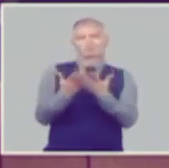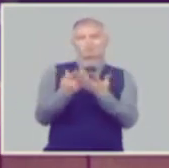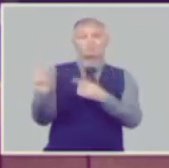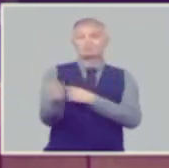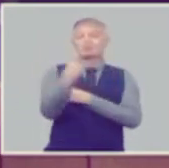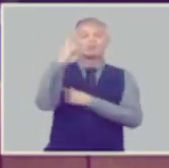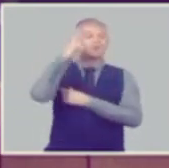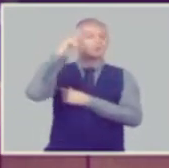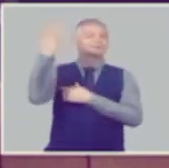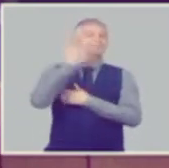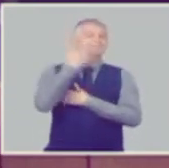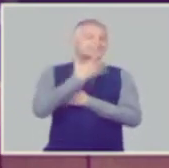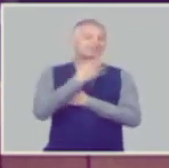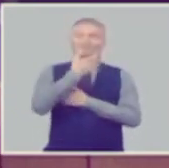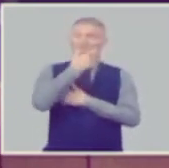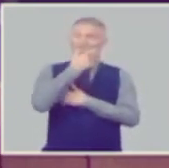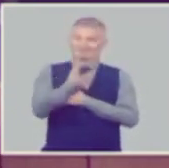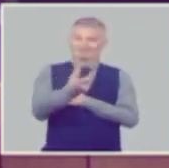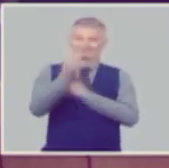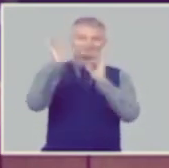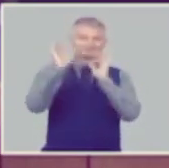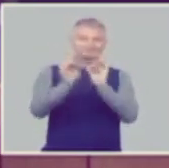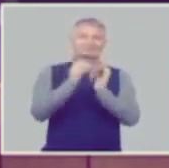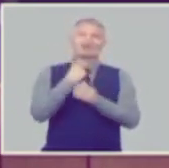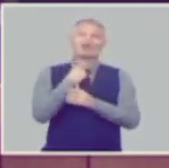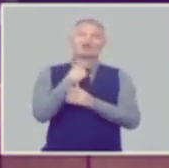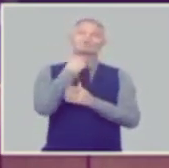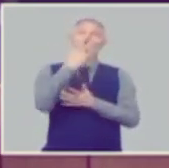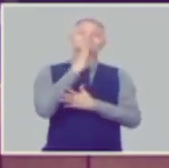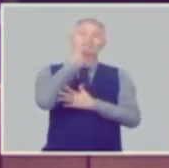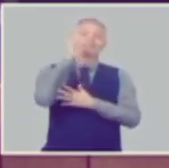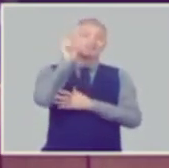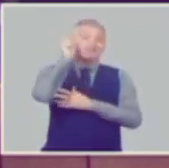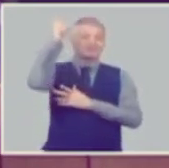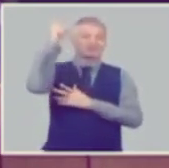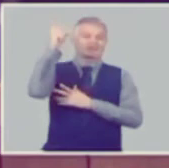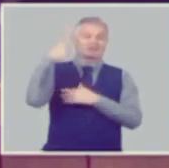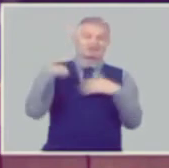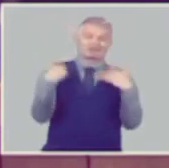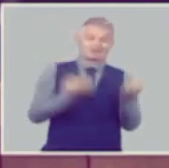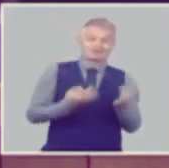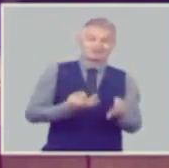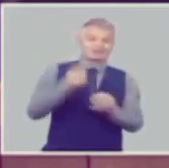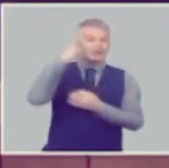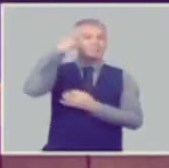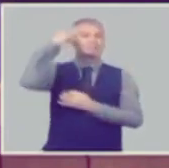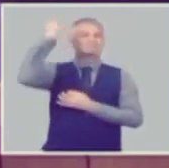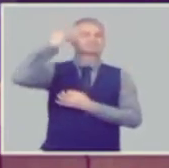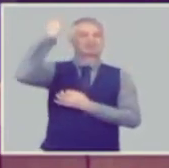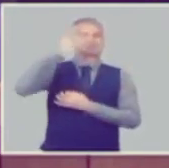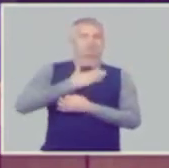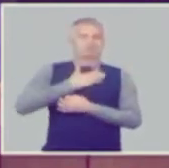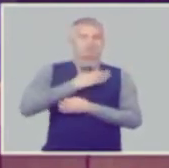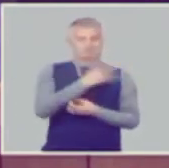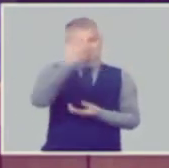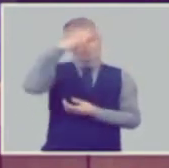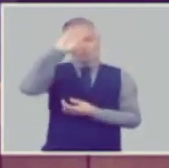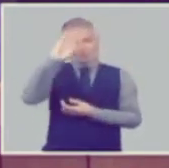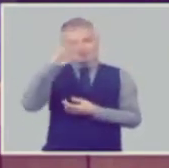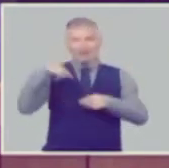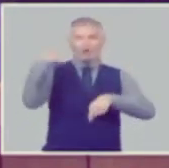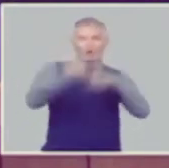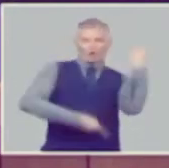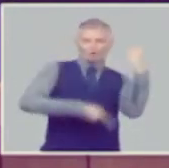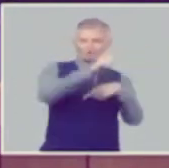Fidel, capaz de levantar con su voz y sus ideas el imbatible pensamiento de la nación frente a los